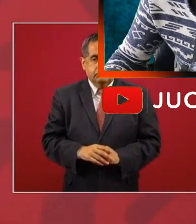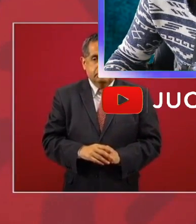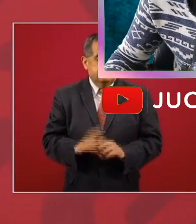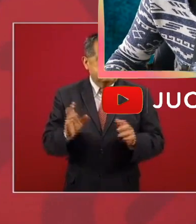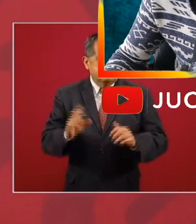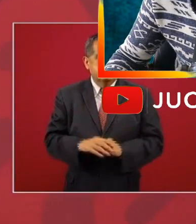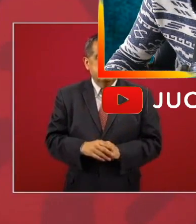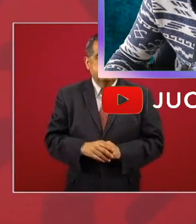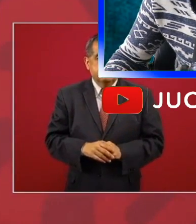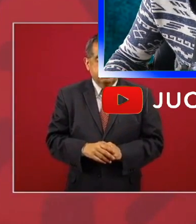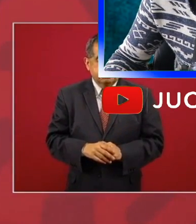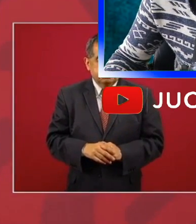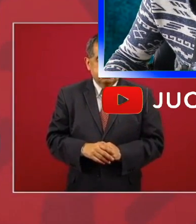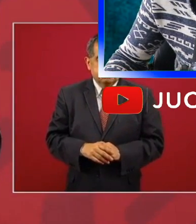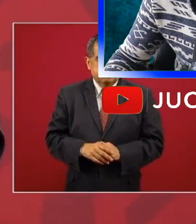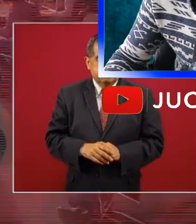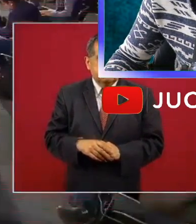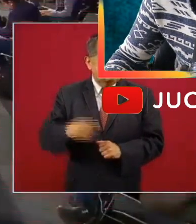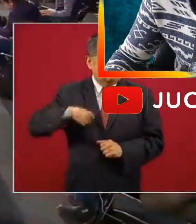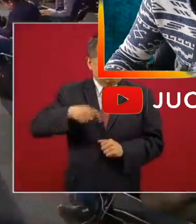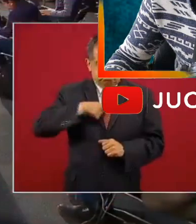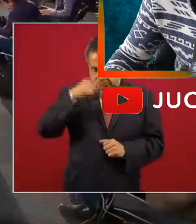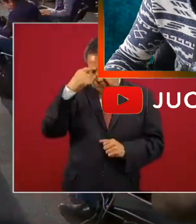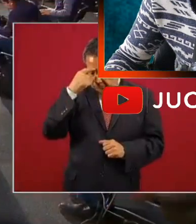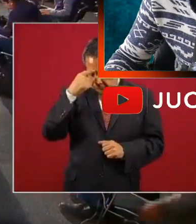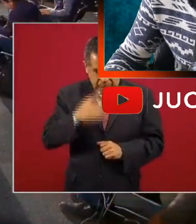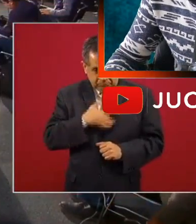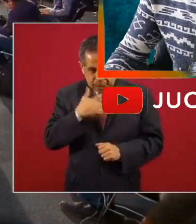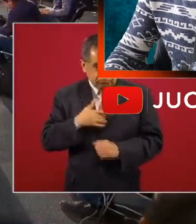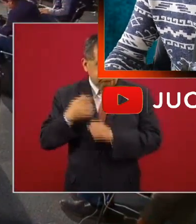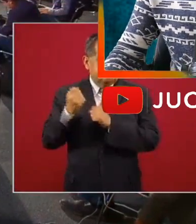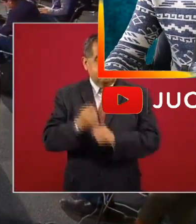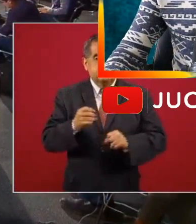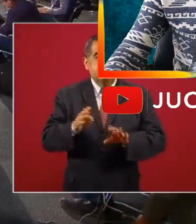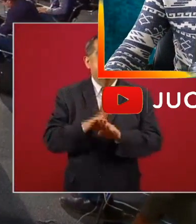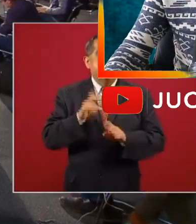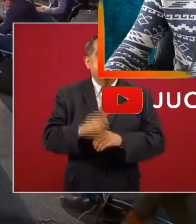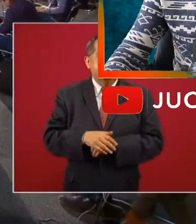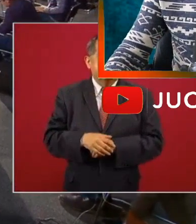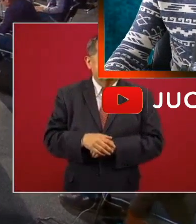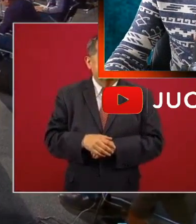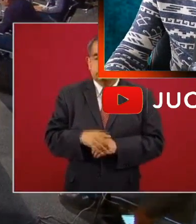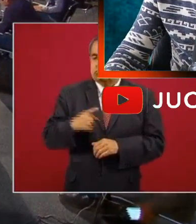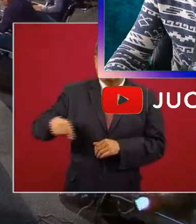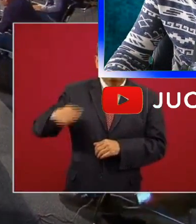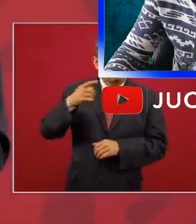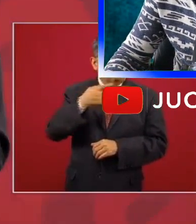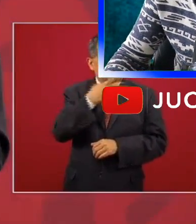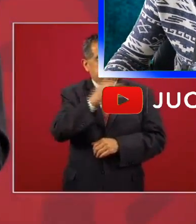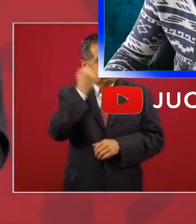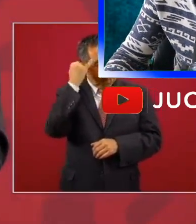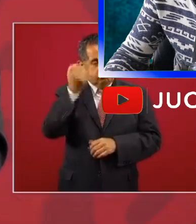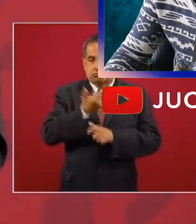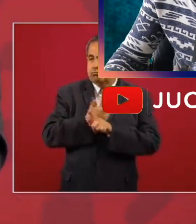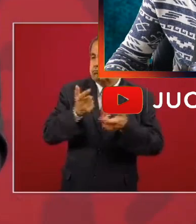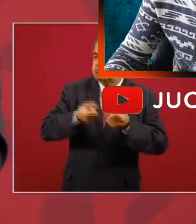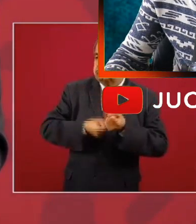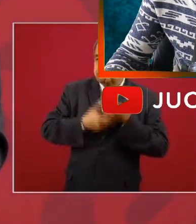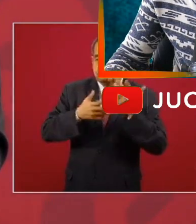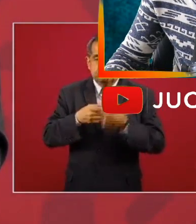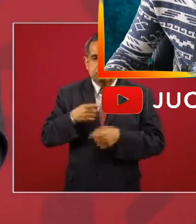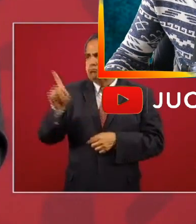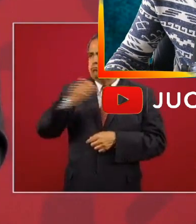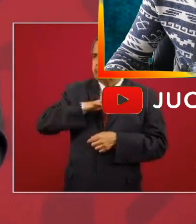Entonces, nosotros garantizamos la libre manifestación de las ideas, el derecho a disentir